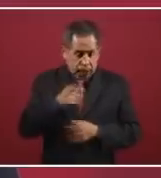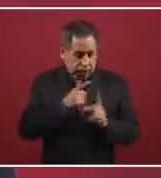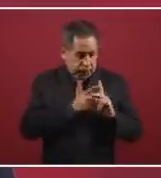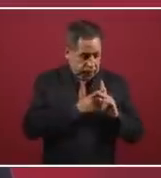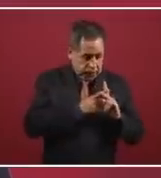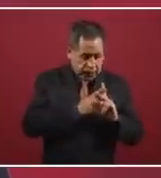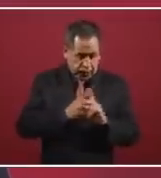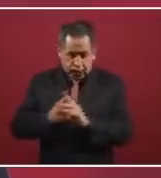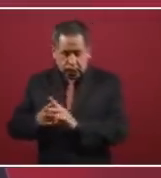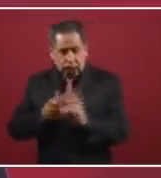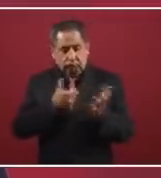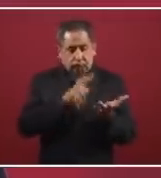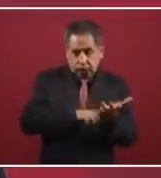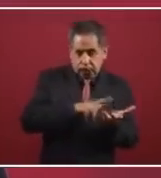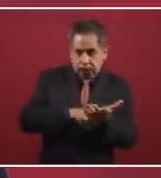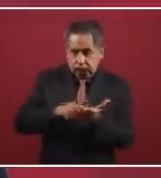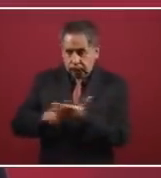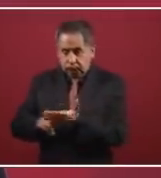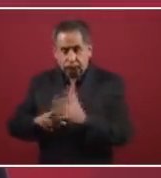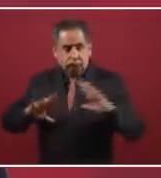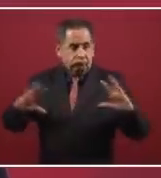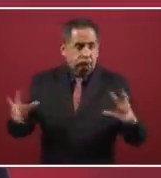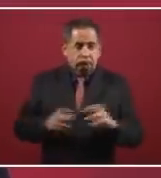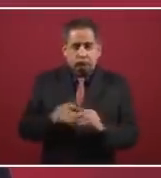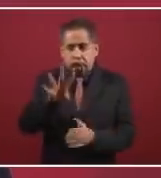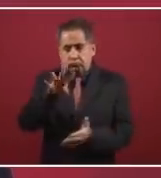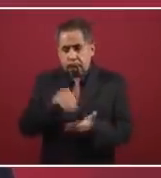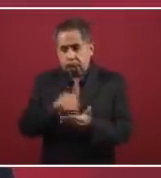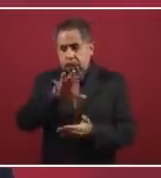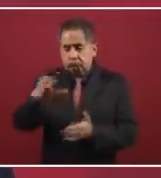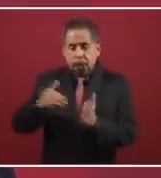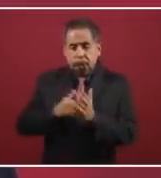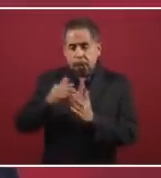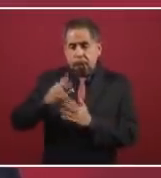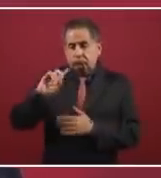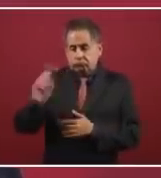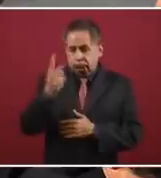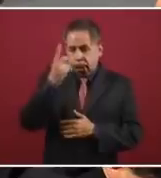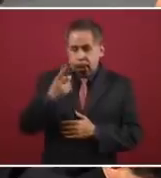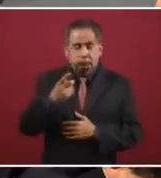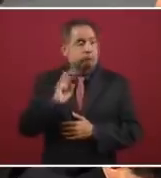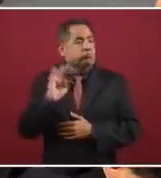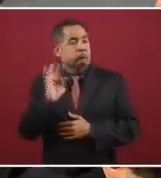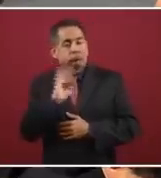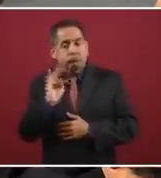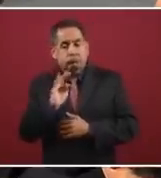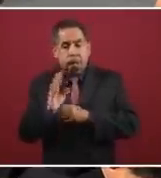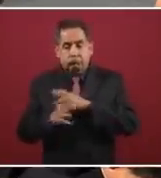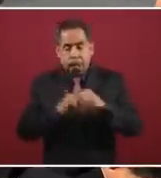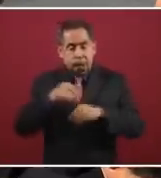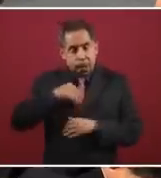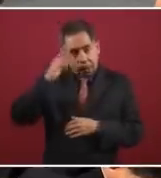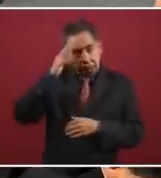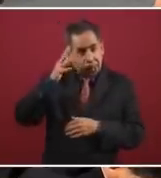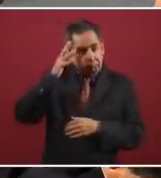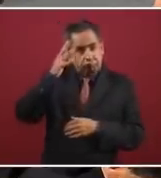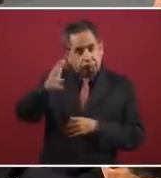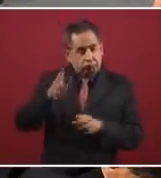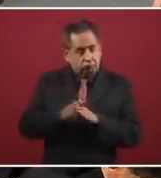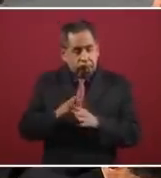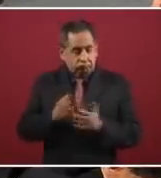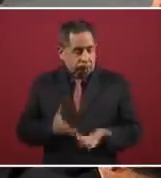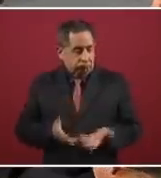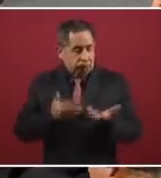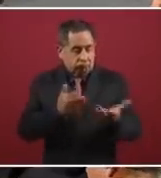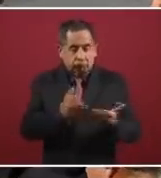valor nominal, se están ahorrando 4.500 millones de dólares. Si nosotros proyectáramos los servicios